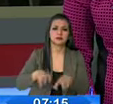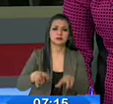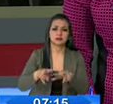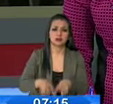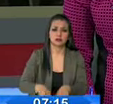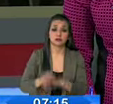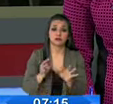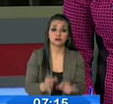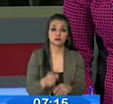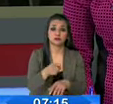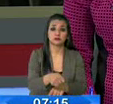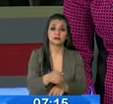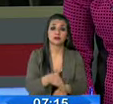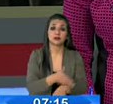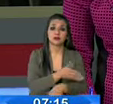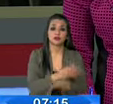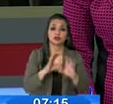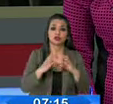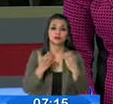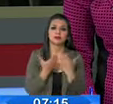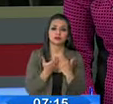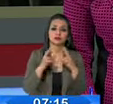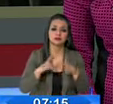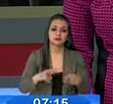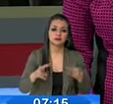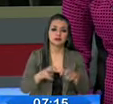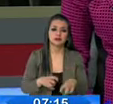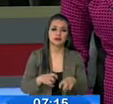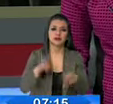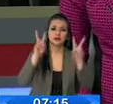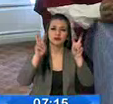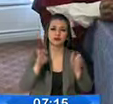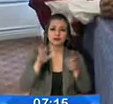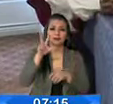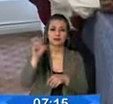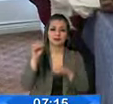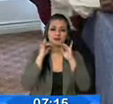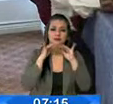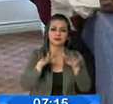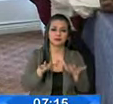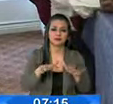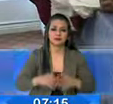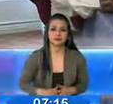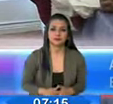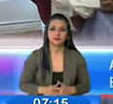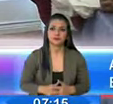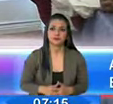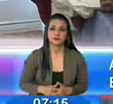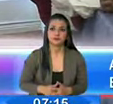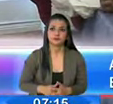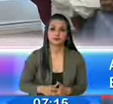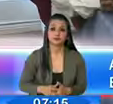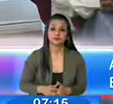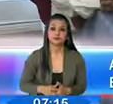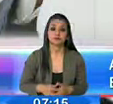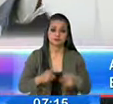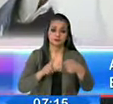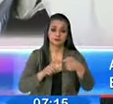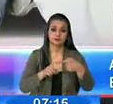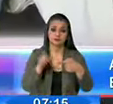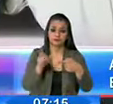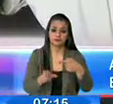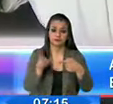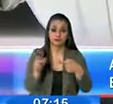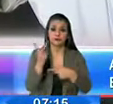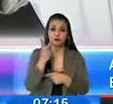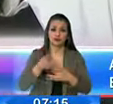estaba al frente de la comisión que investigaba el 30S. En rueda de prensa, los activistas políticos ratifican su